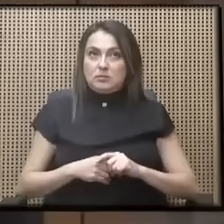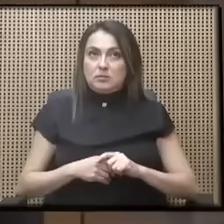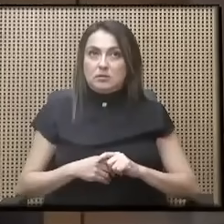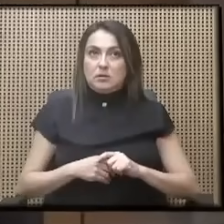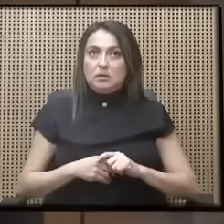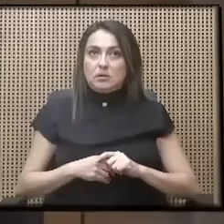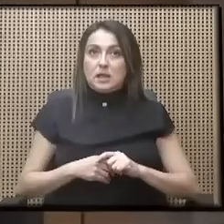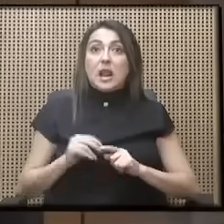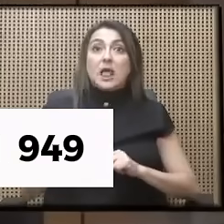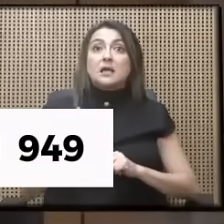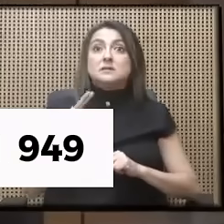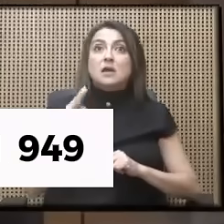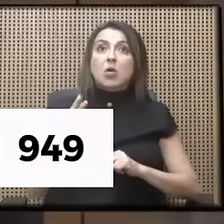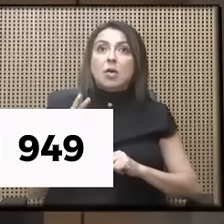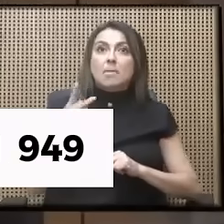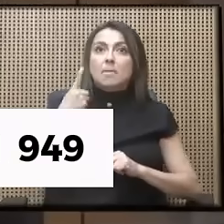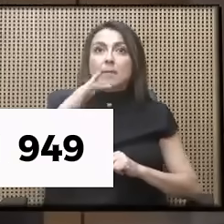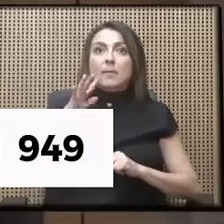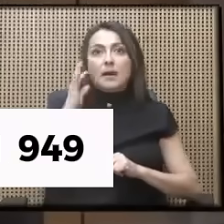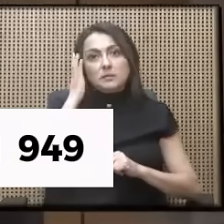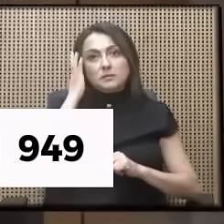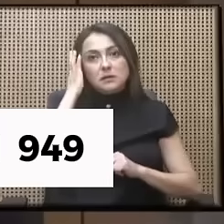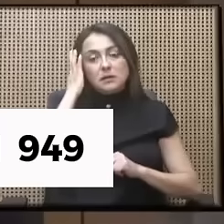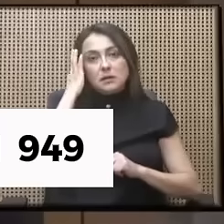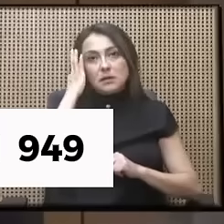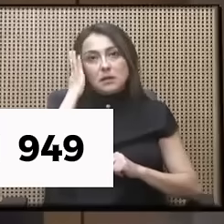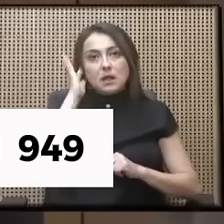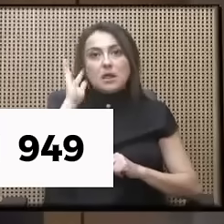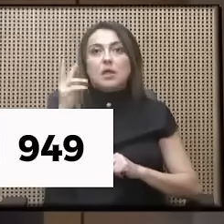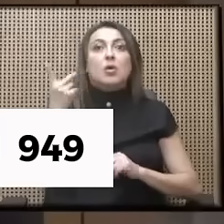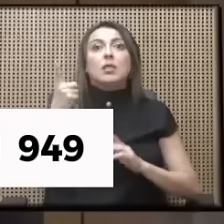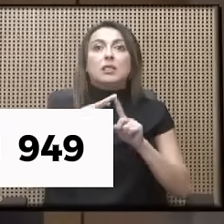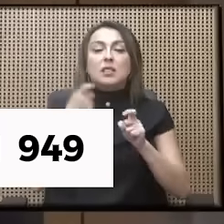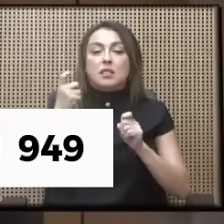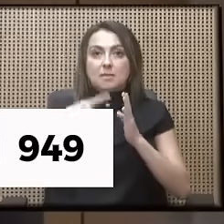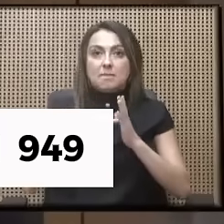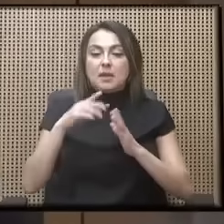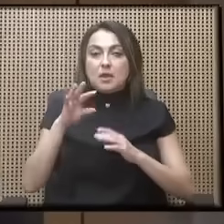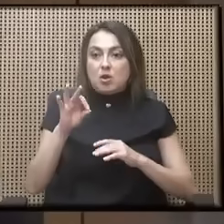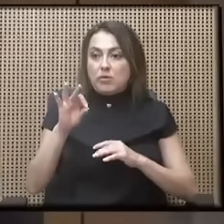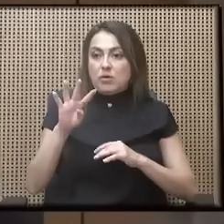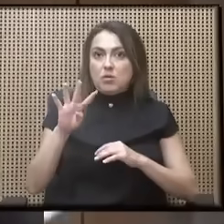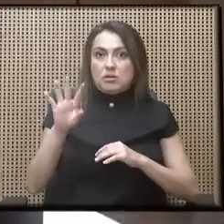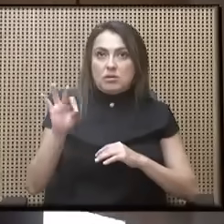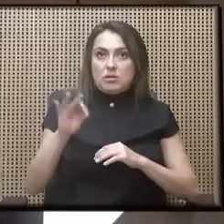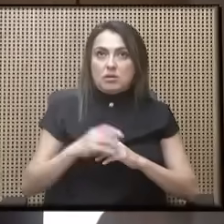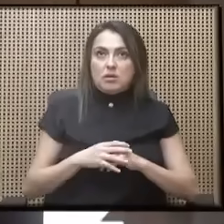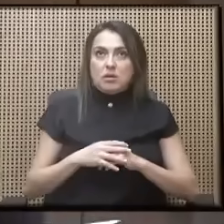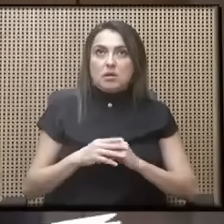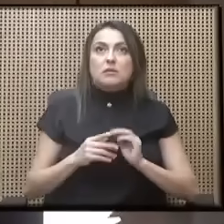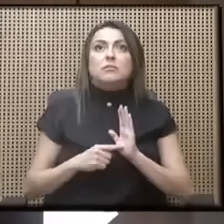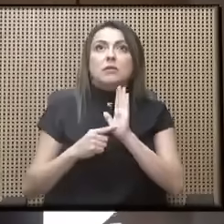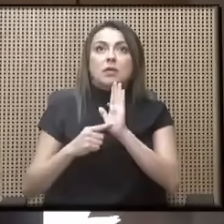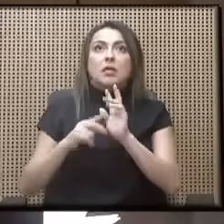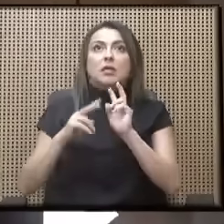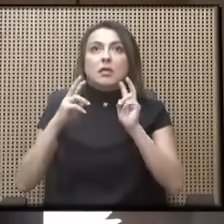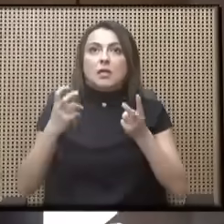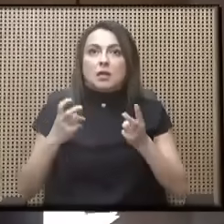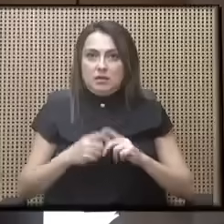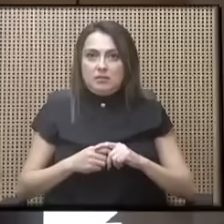que es la segunda, me parece que es la segunda que desde 1949 se presenta en